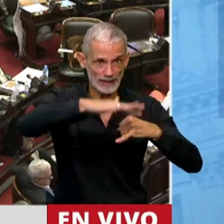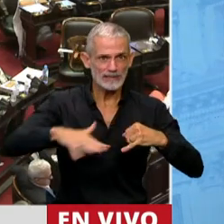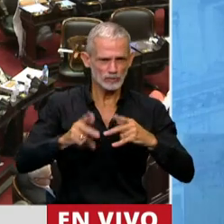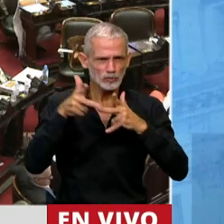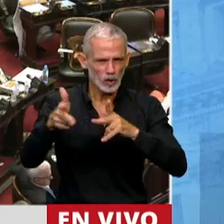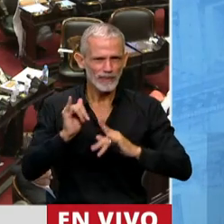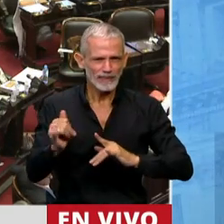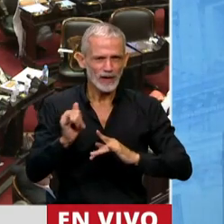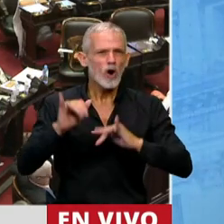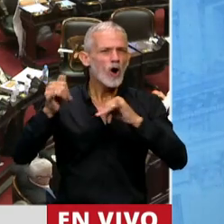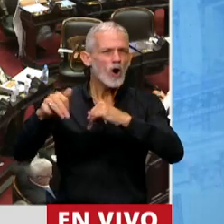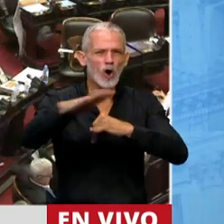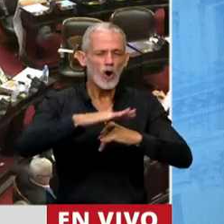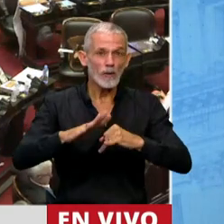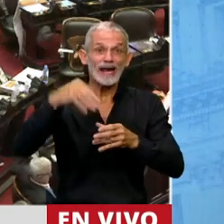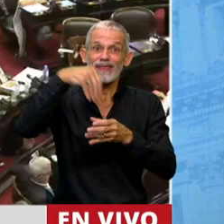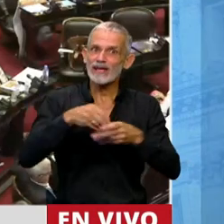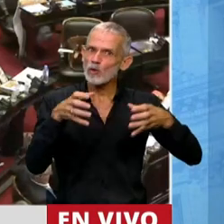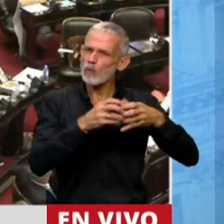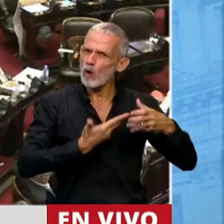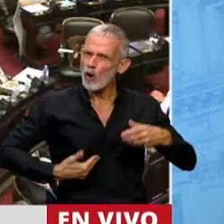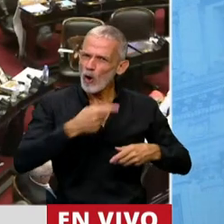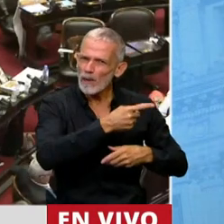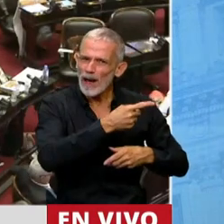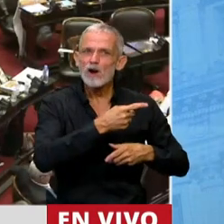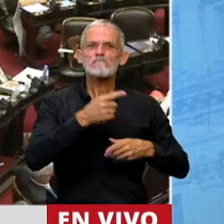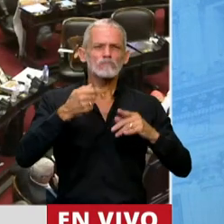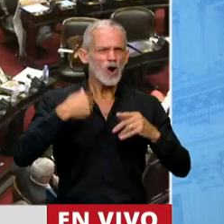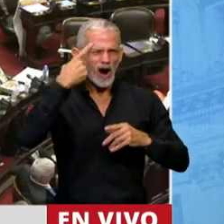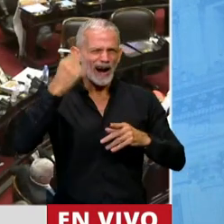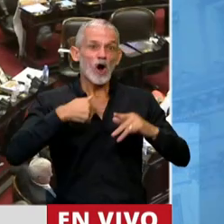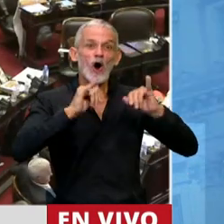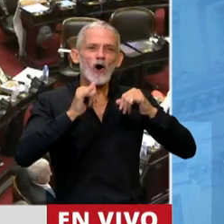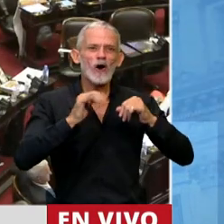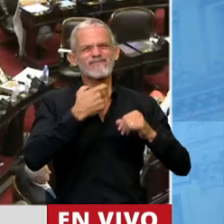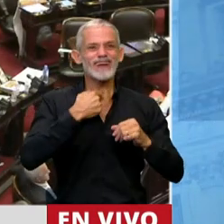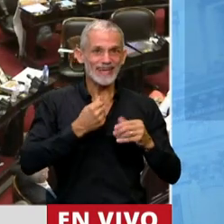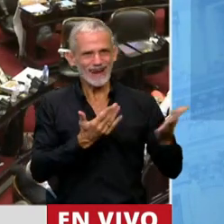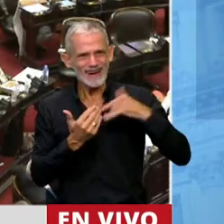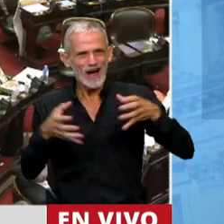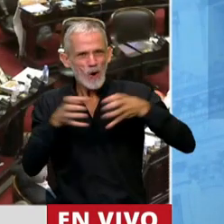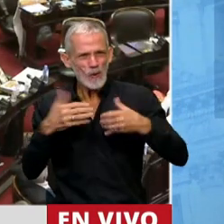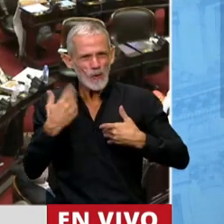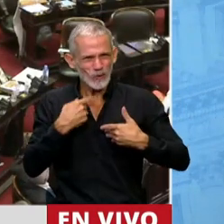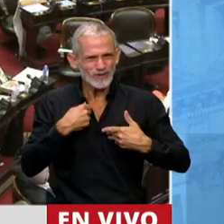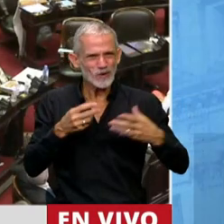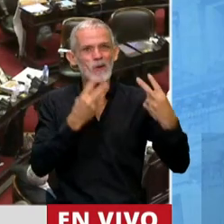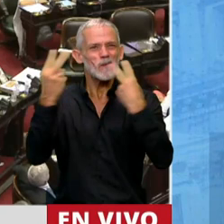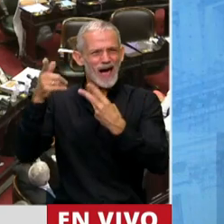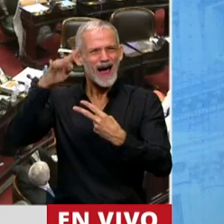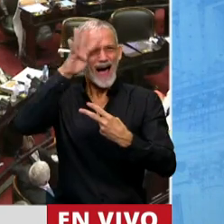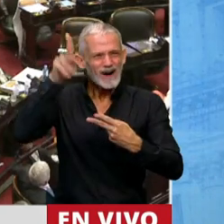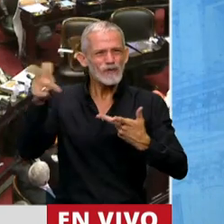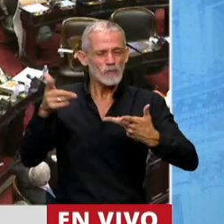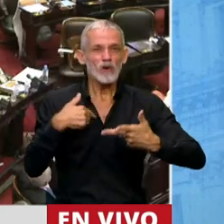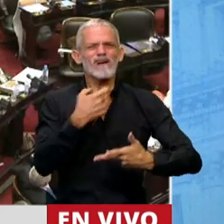porque dentro del oficialismo estoy seguro que hay muchos jóvenes que hubieran querido venir con nosotros y que están pensando